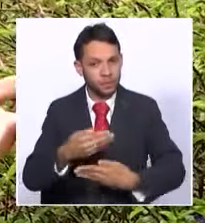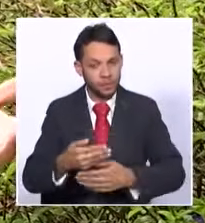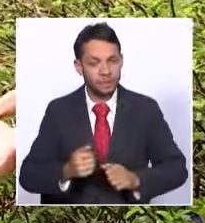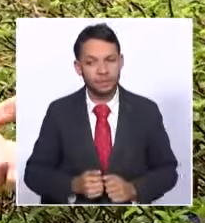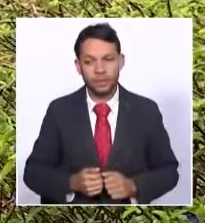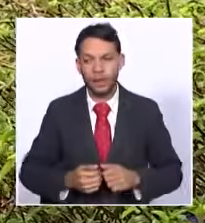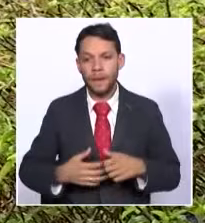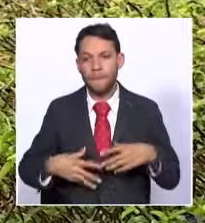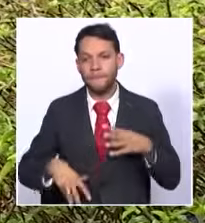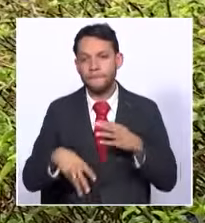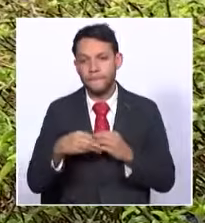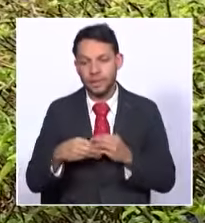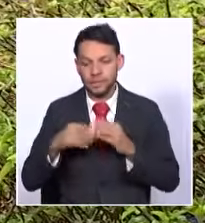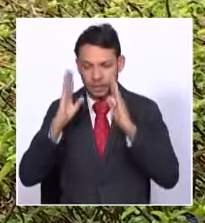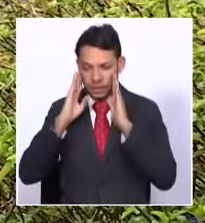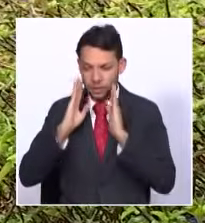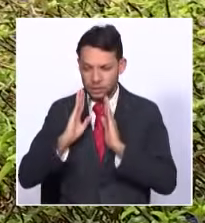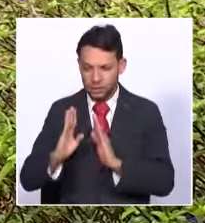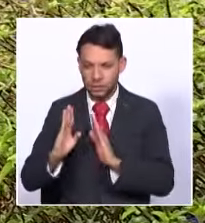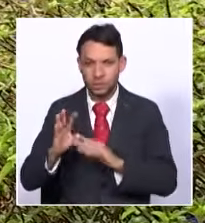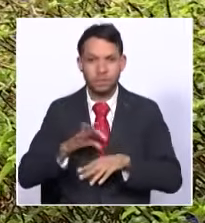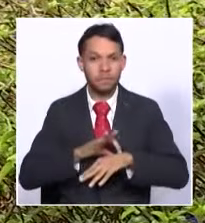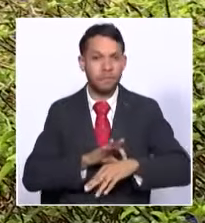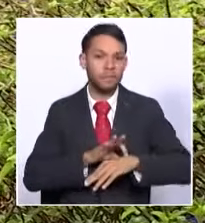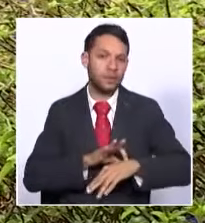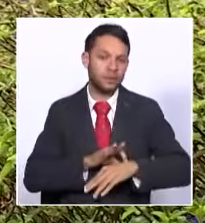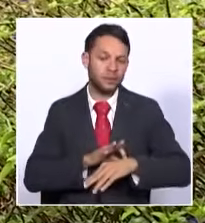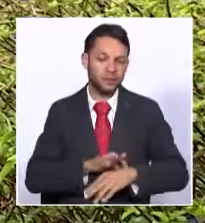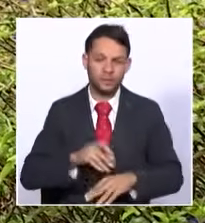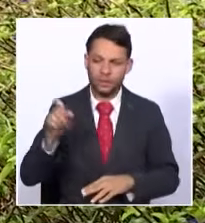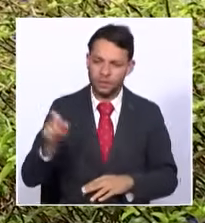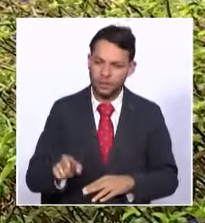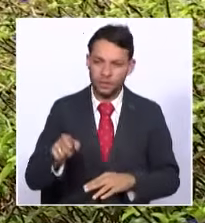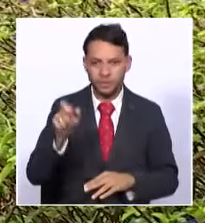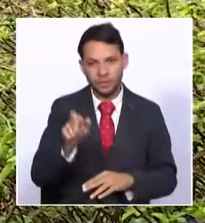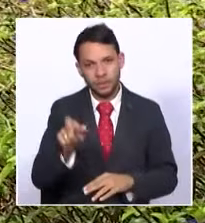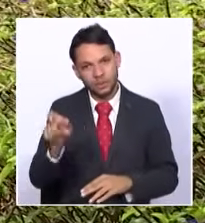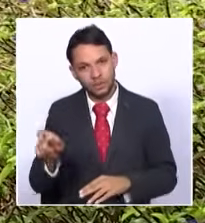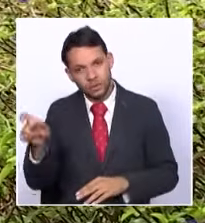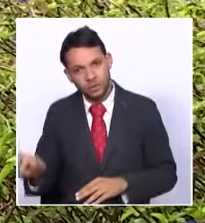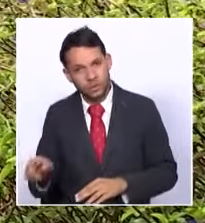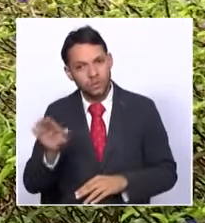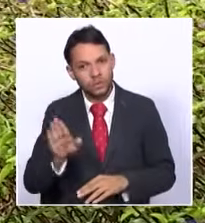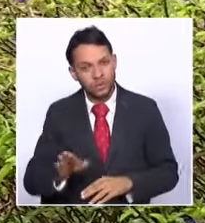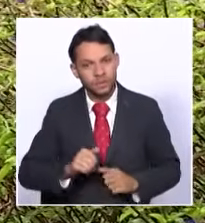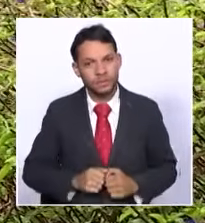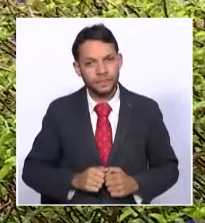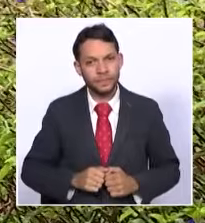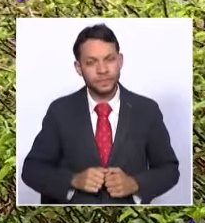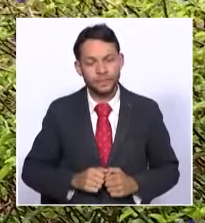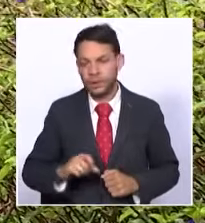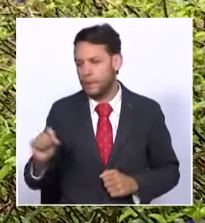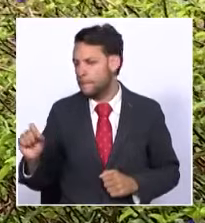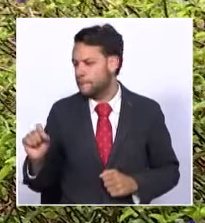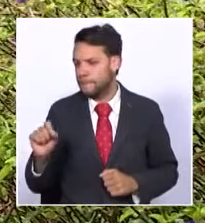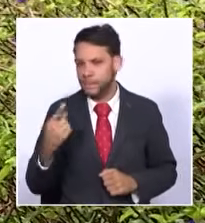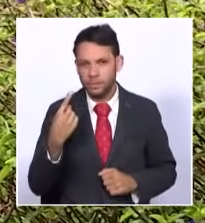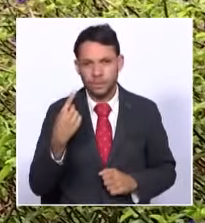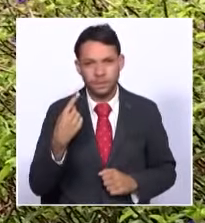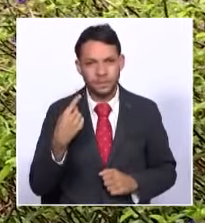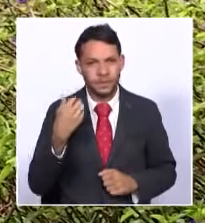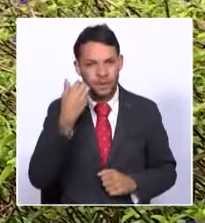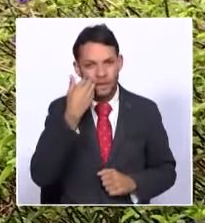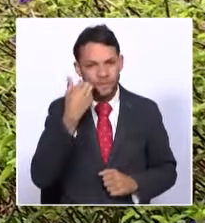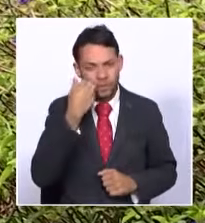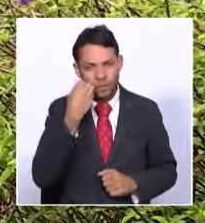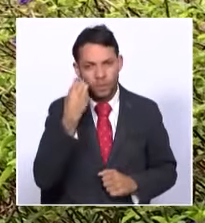este proceso de atención médica, pues nos llegan personas con la principal causa de motivo